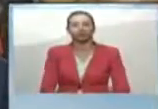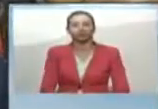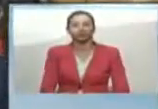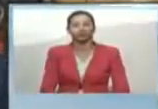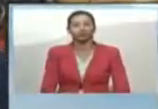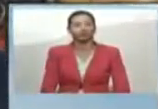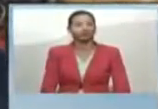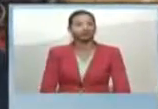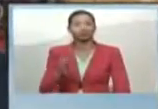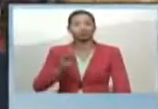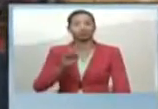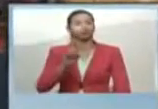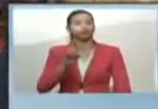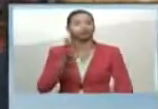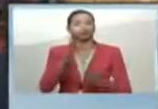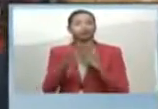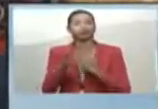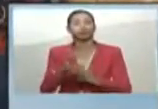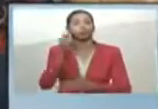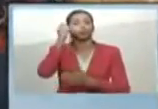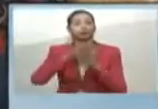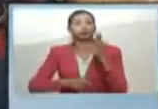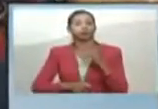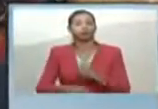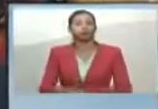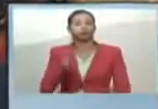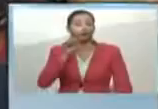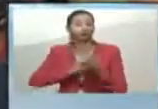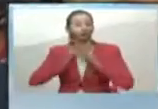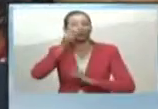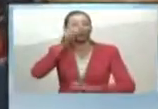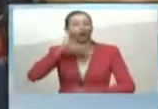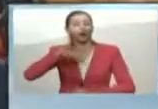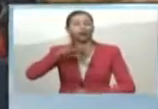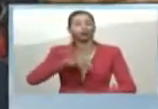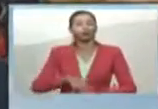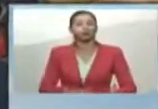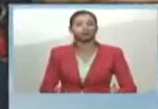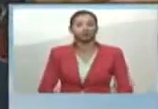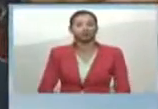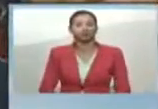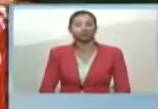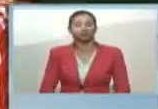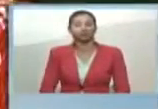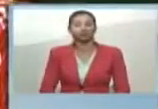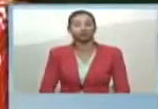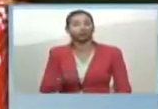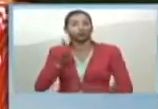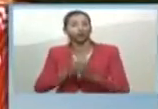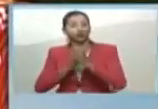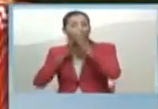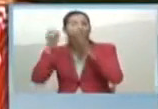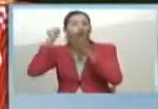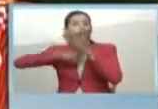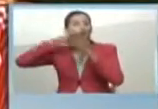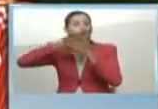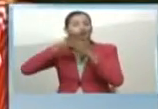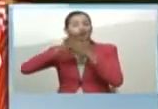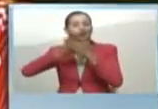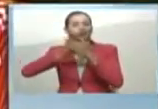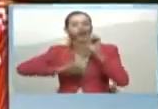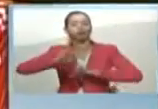a pasar. Defensor. Está prohibido. Usted es el defensor del pueblo. Encabece las luchas para defender los